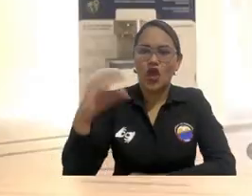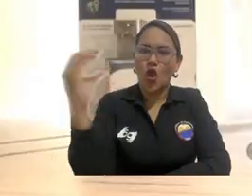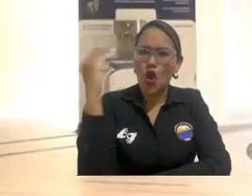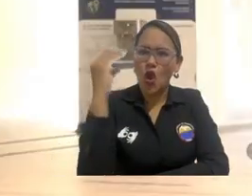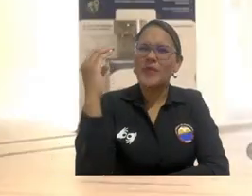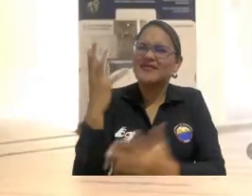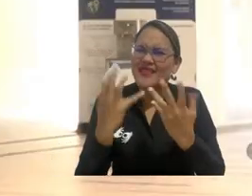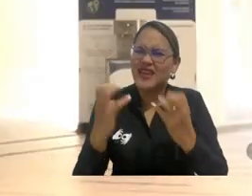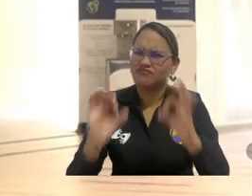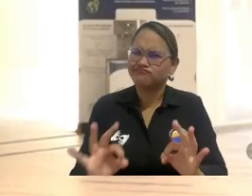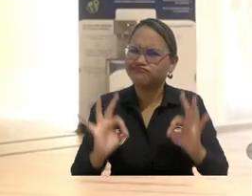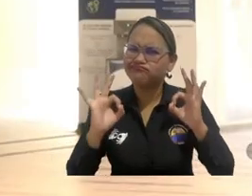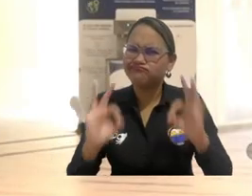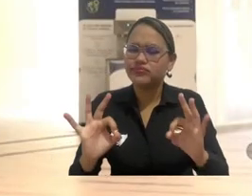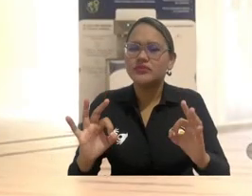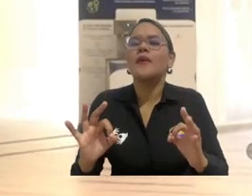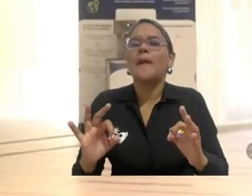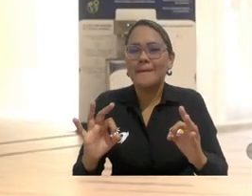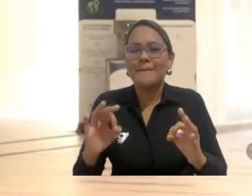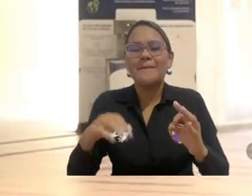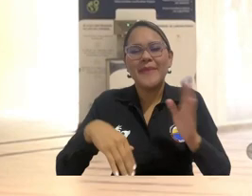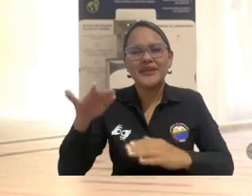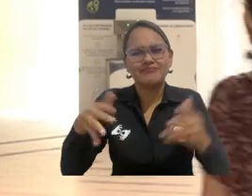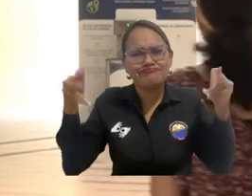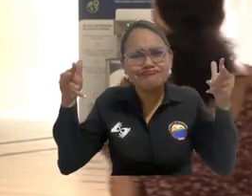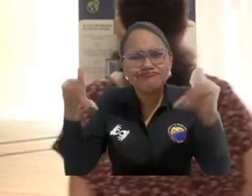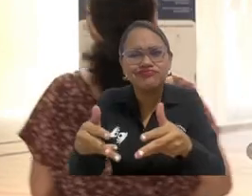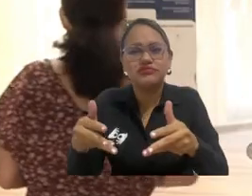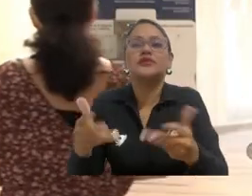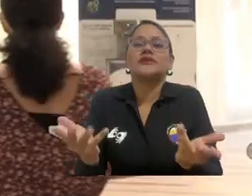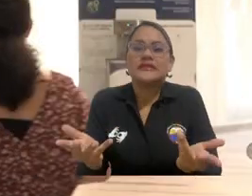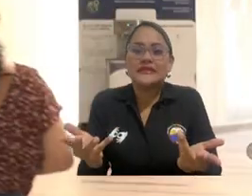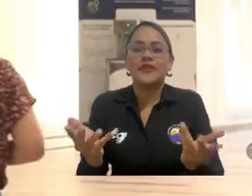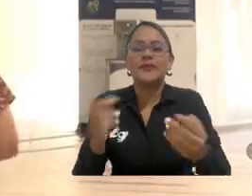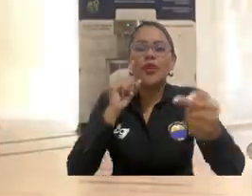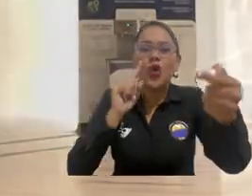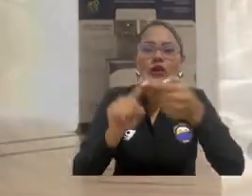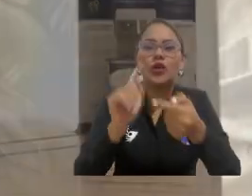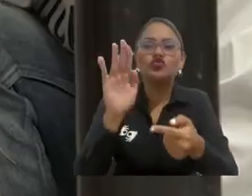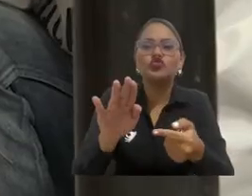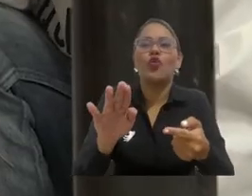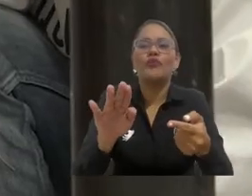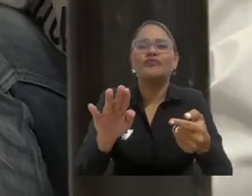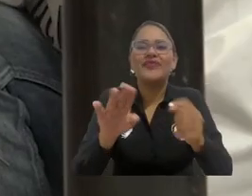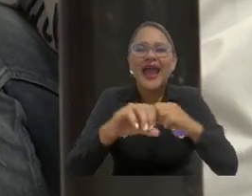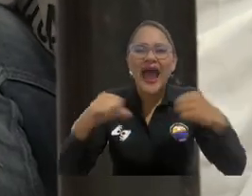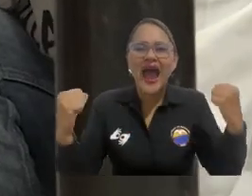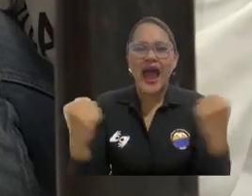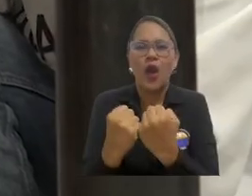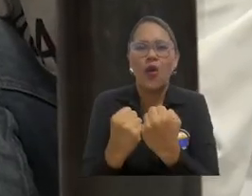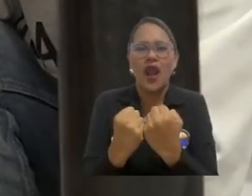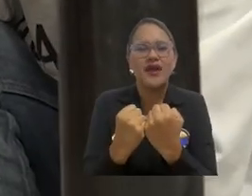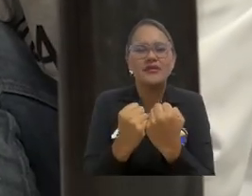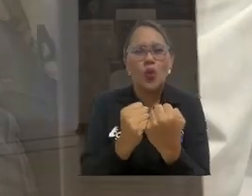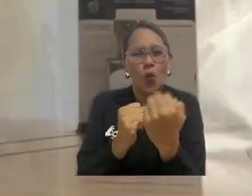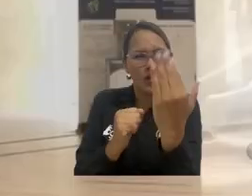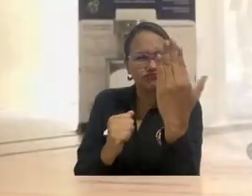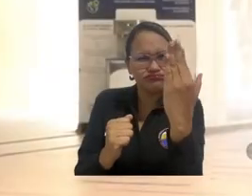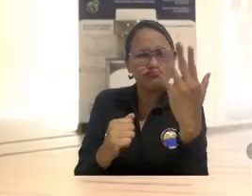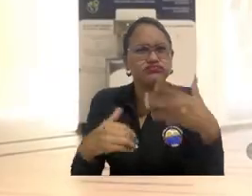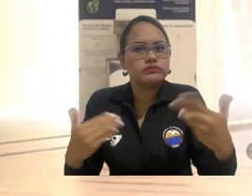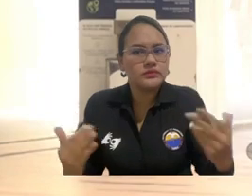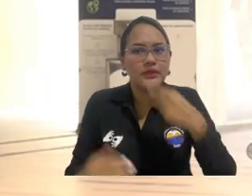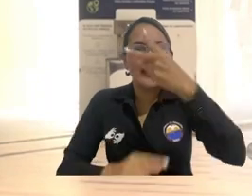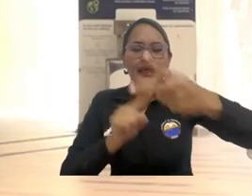de actividades va de la mano con ofertar de manera colaborativa aulas espejo, por ejemplo, también